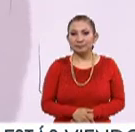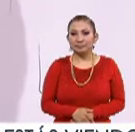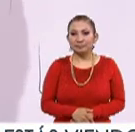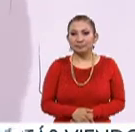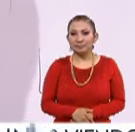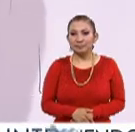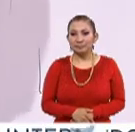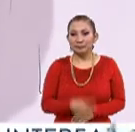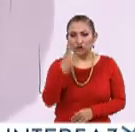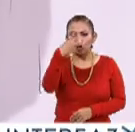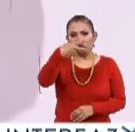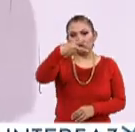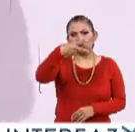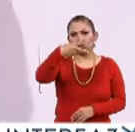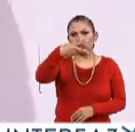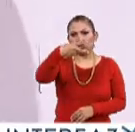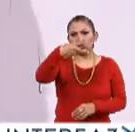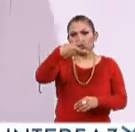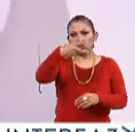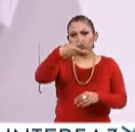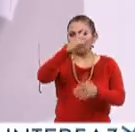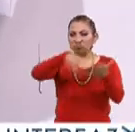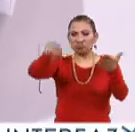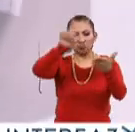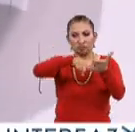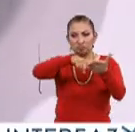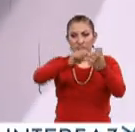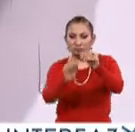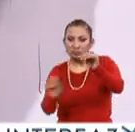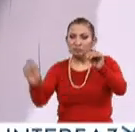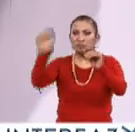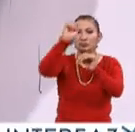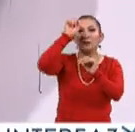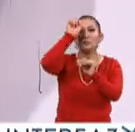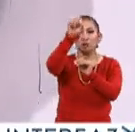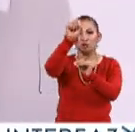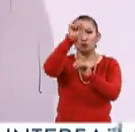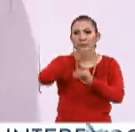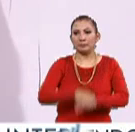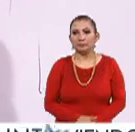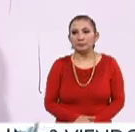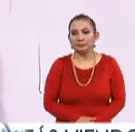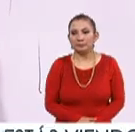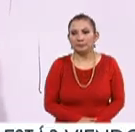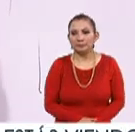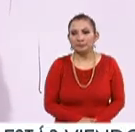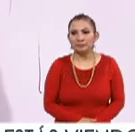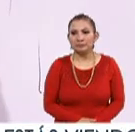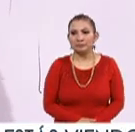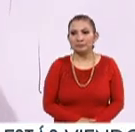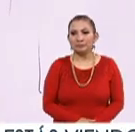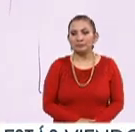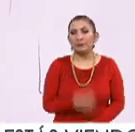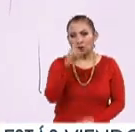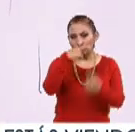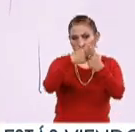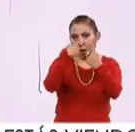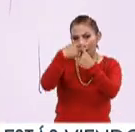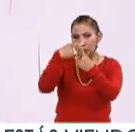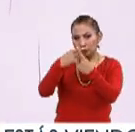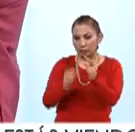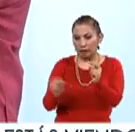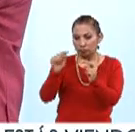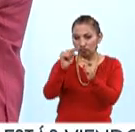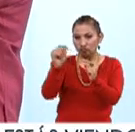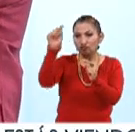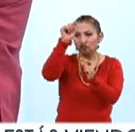Pero tengo de aquí dos rayas. Las suprimo y vuelvo un punto arriba. Uh-huh. Que es cuando es suma, ¿no? Cuando se hace la suma. Sube,